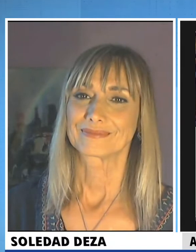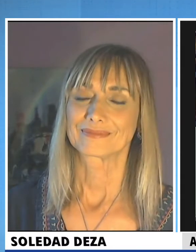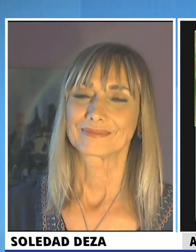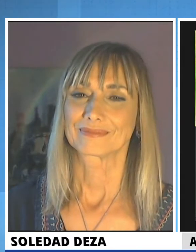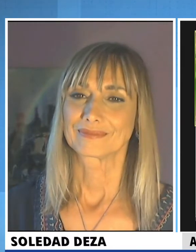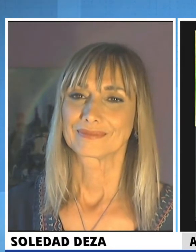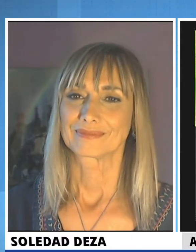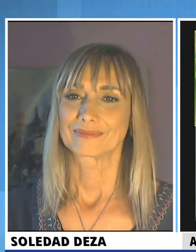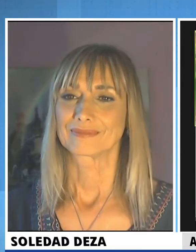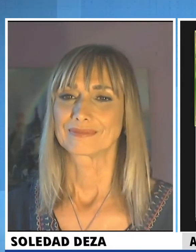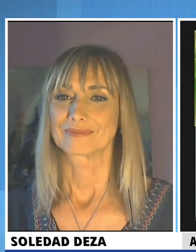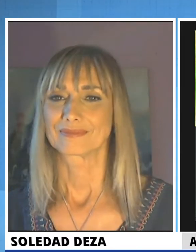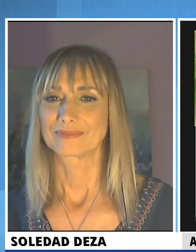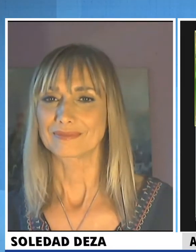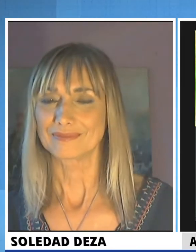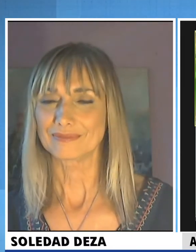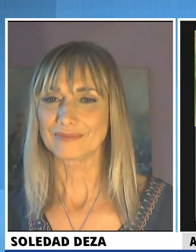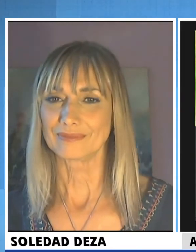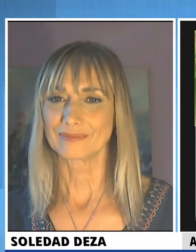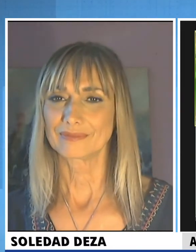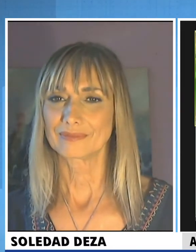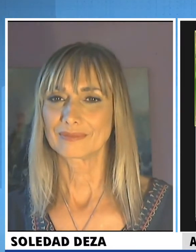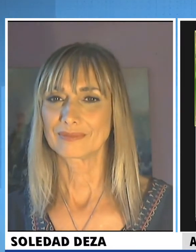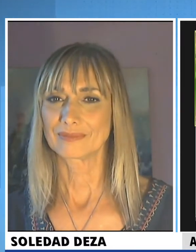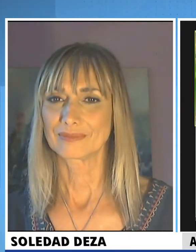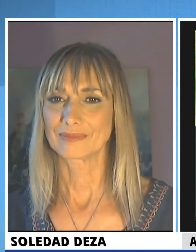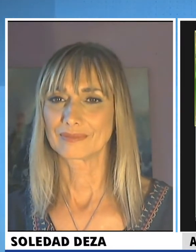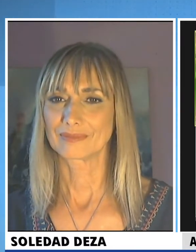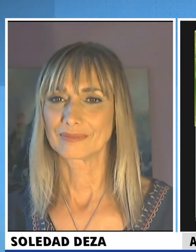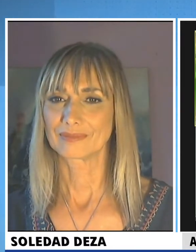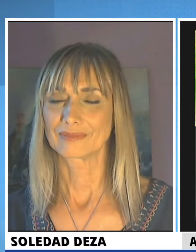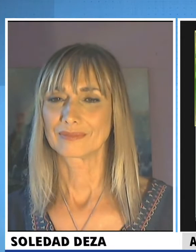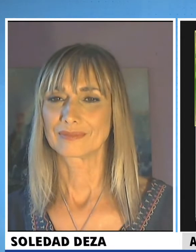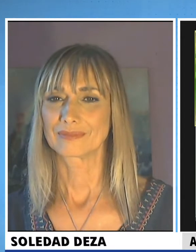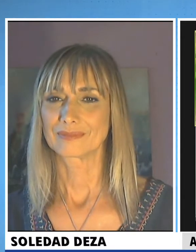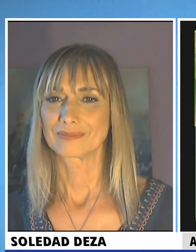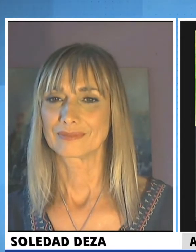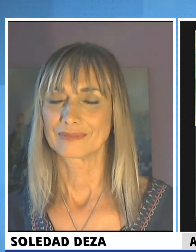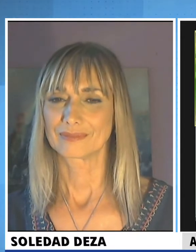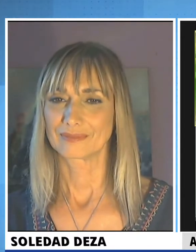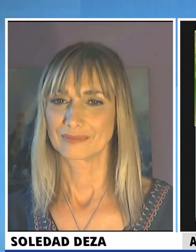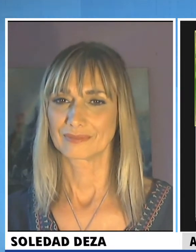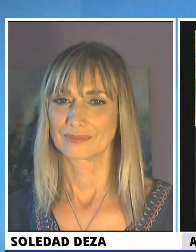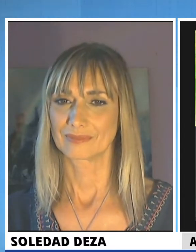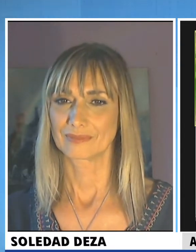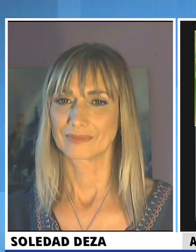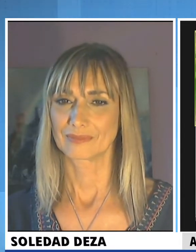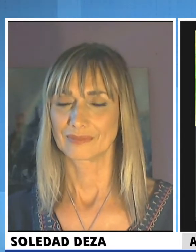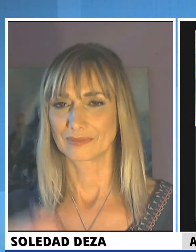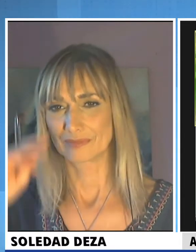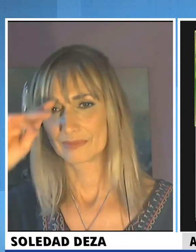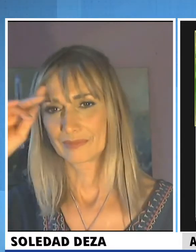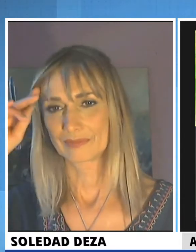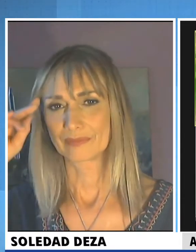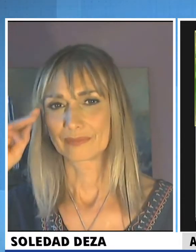preguntarles, saludarlas primero y preguntarle a la doctora Deza, una de las cuestiones que planteó muy acertadamente tenía